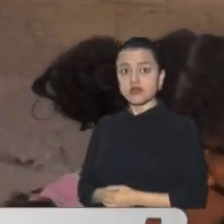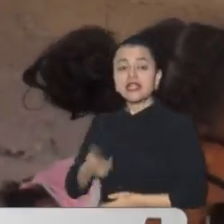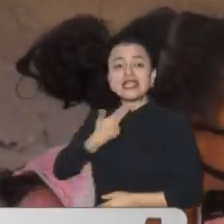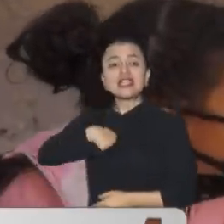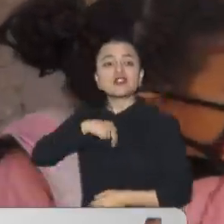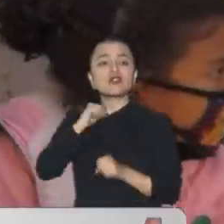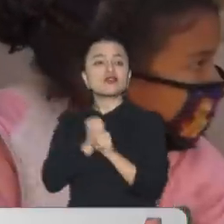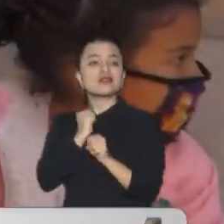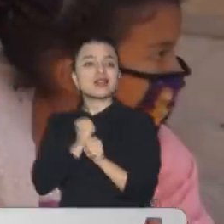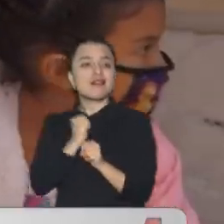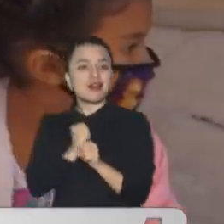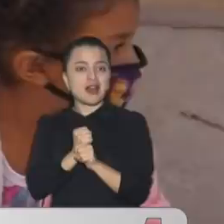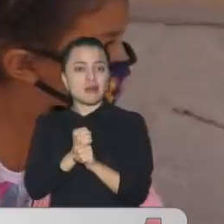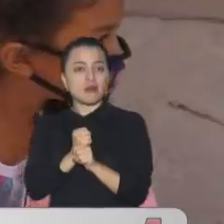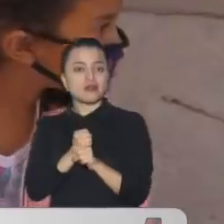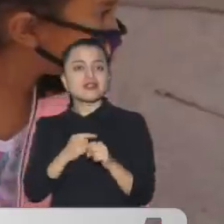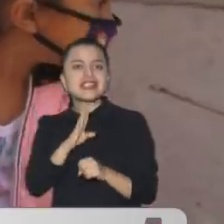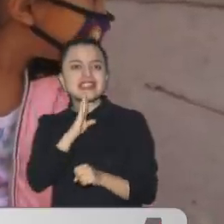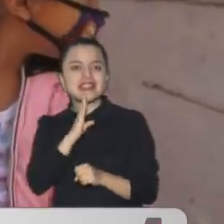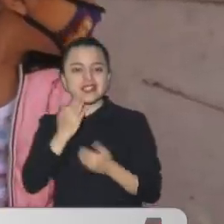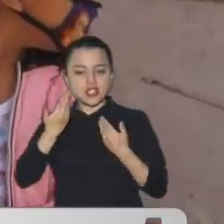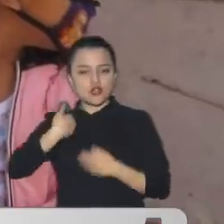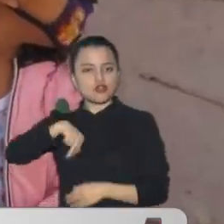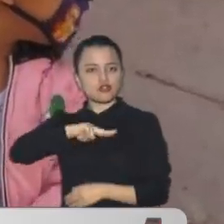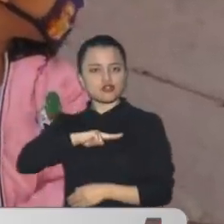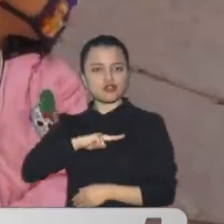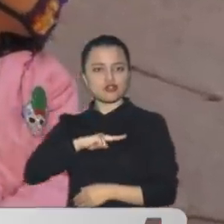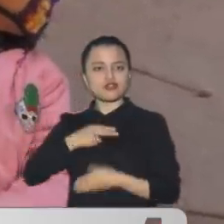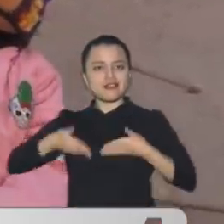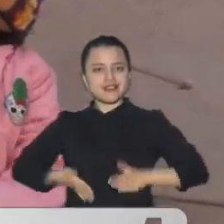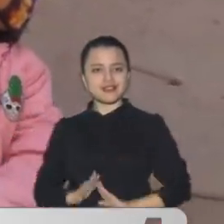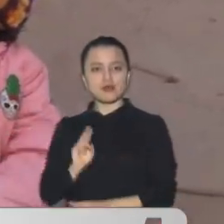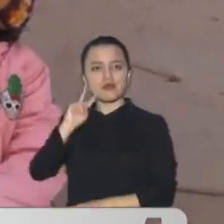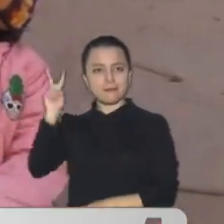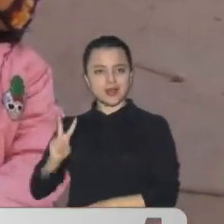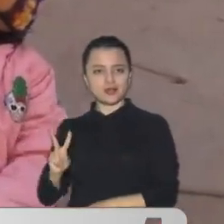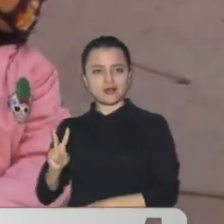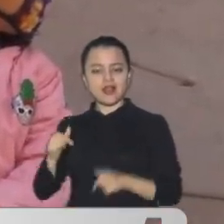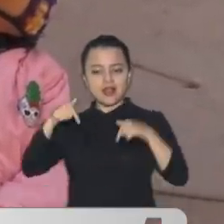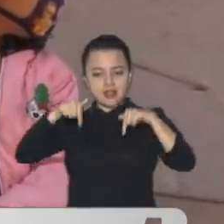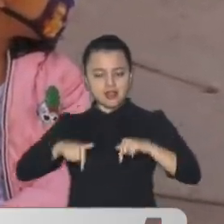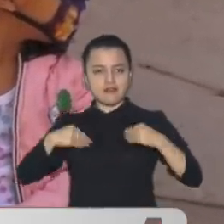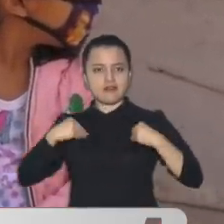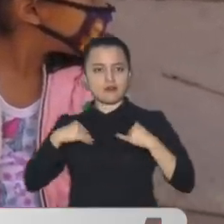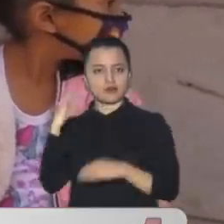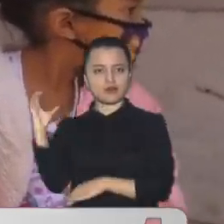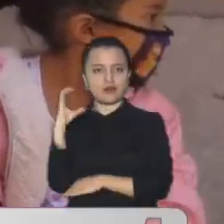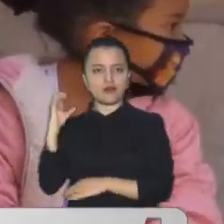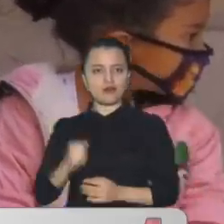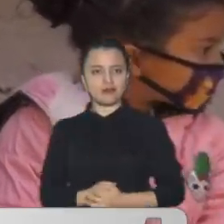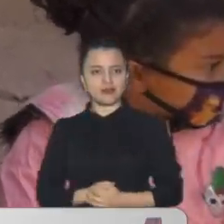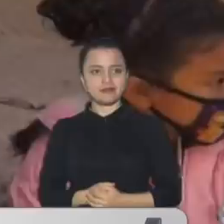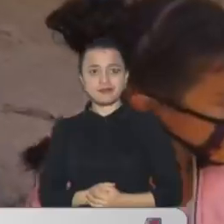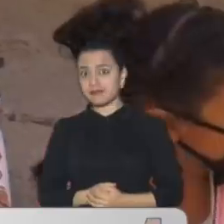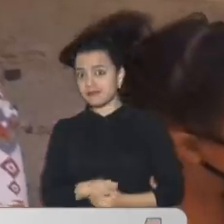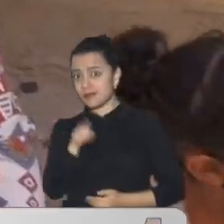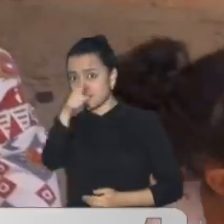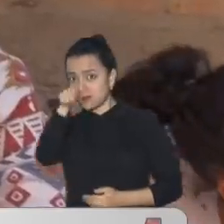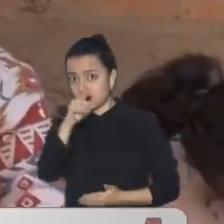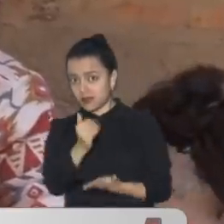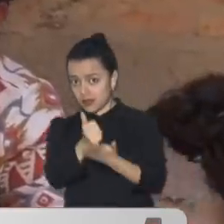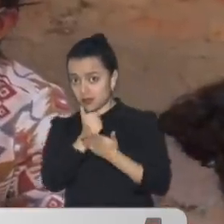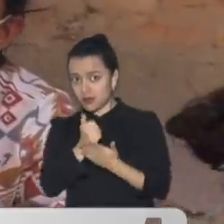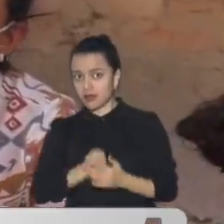prácticamente todos los venezolanos, esta es nuestra ayuda, ¿sí me entiendes? Y entonces yo de verdad les agradezco una ayuda, cualquier tipo de ayuda, porque